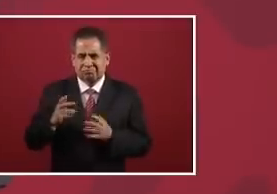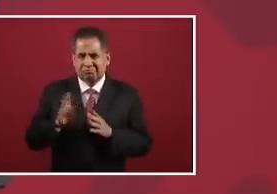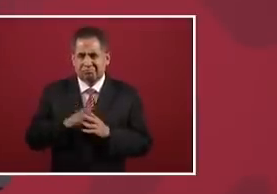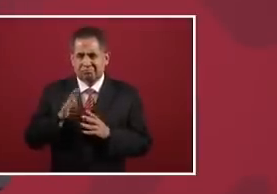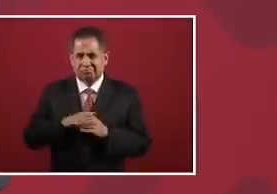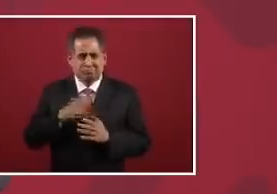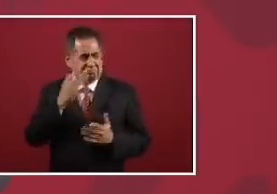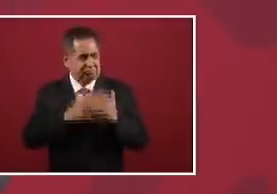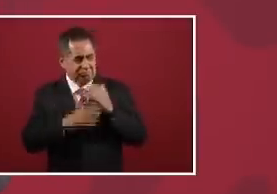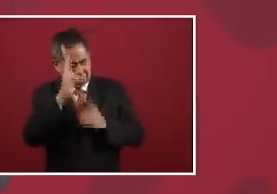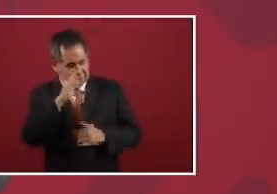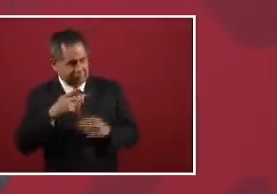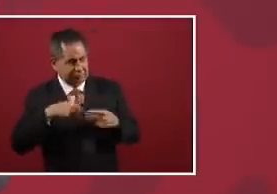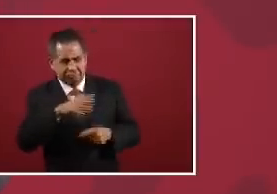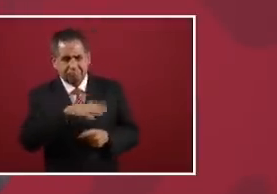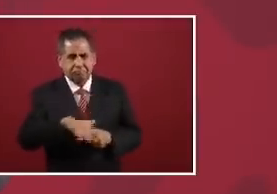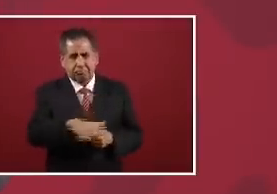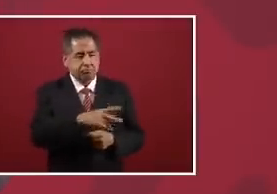pueblo de México